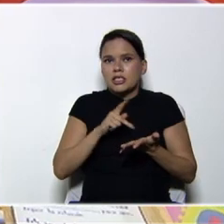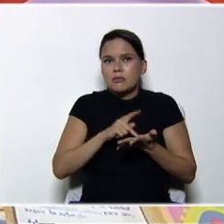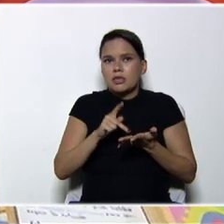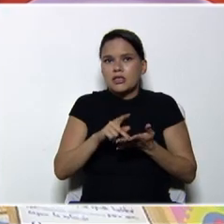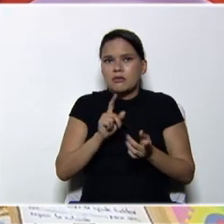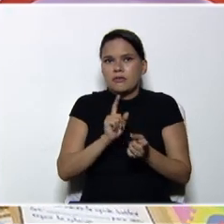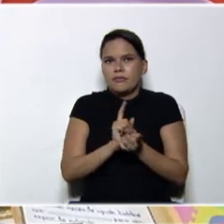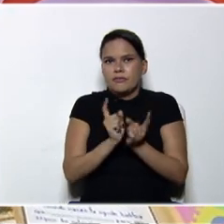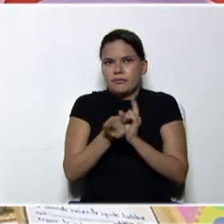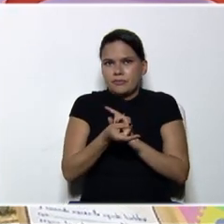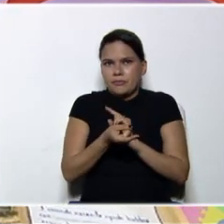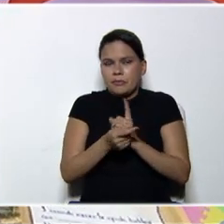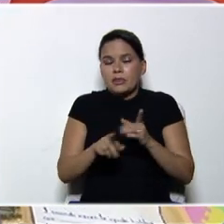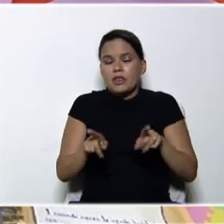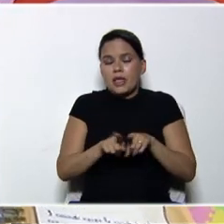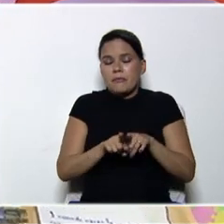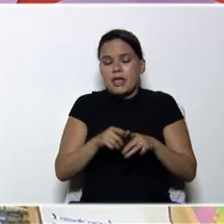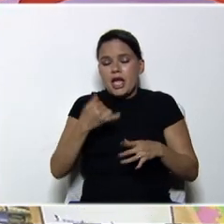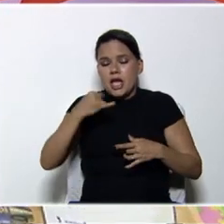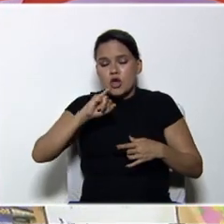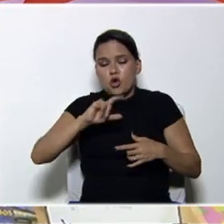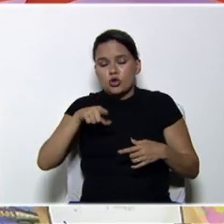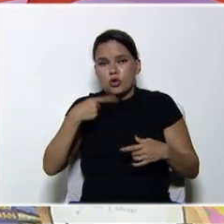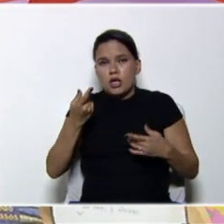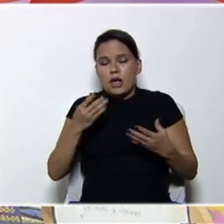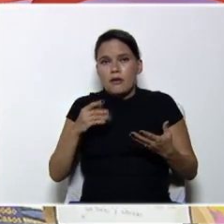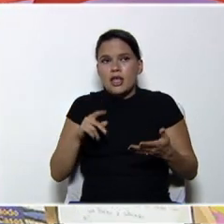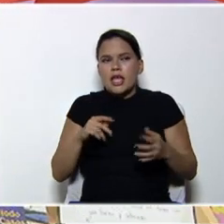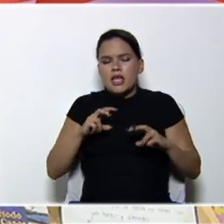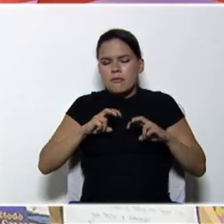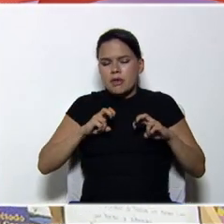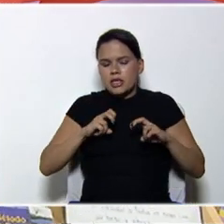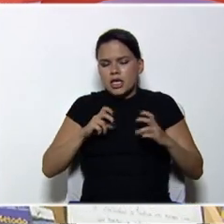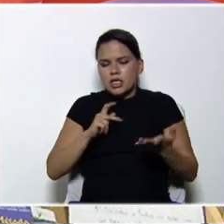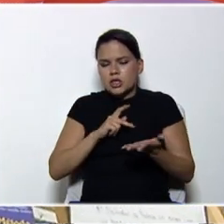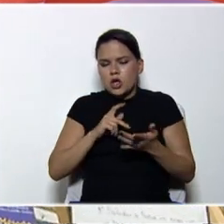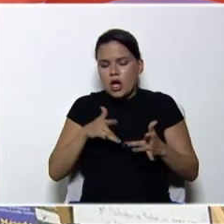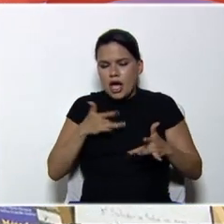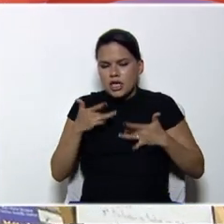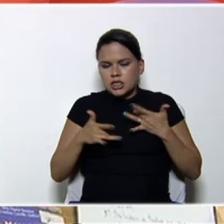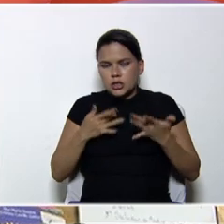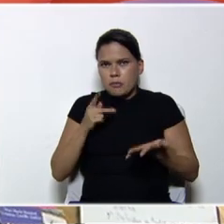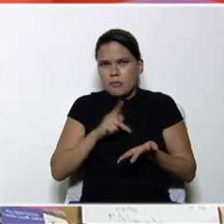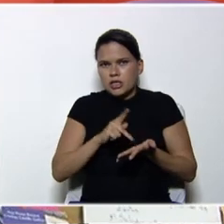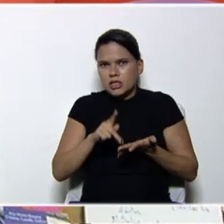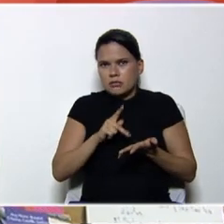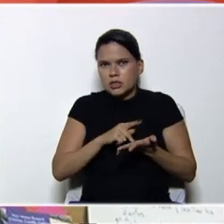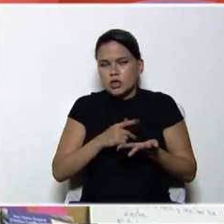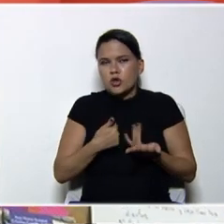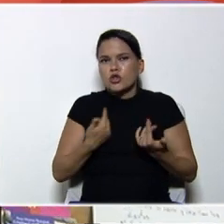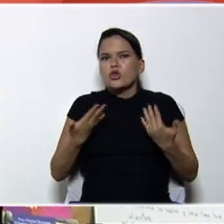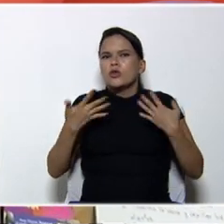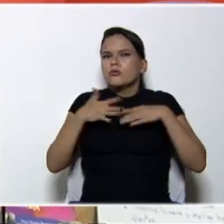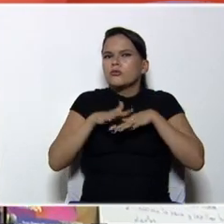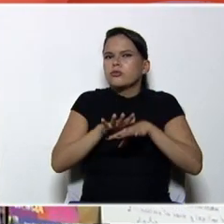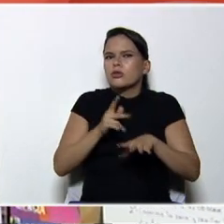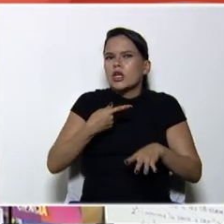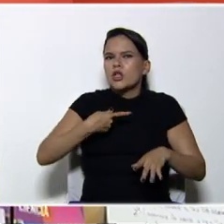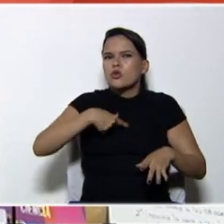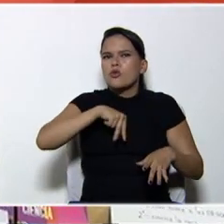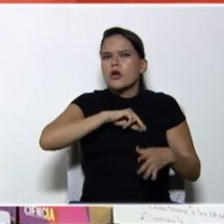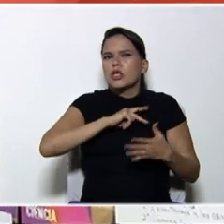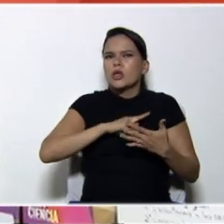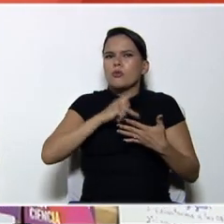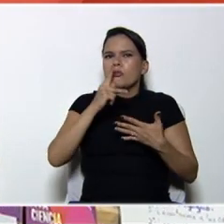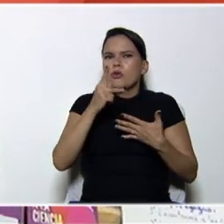investigación, acción y participación. Cuando nosotros involucramos en nuestros proyectos socioproductivos, grupos